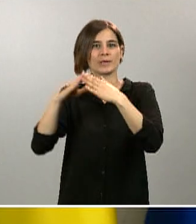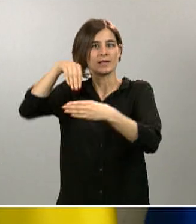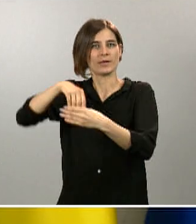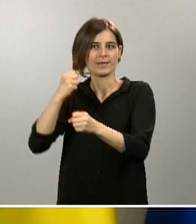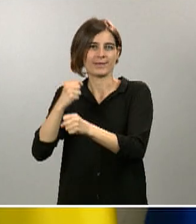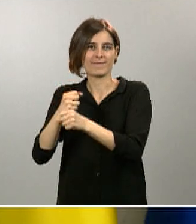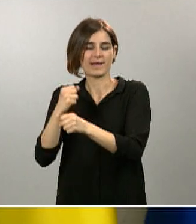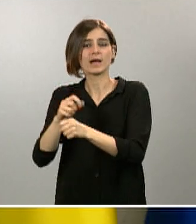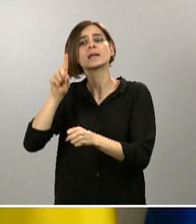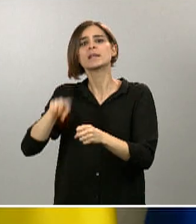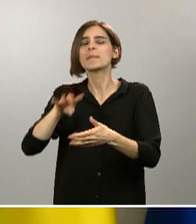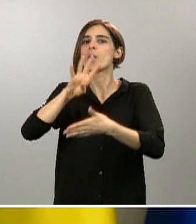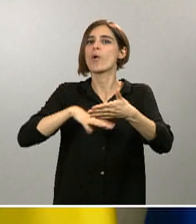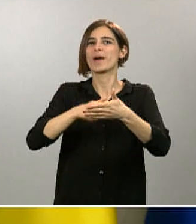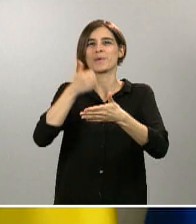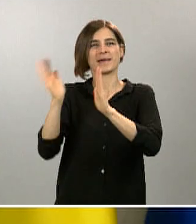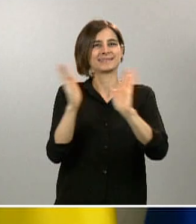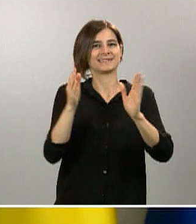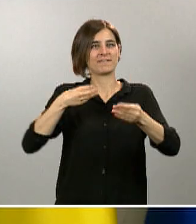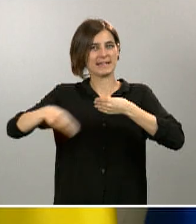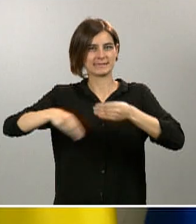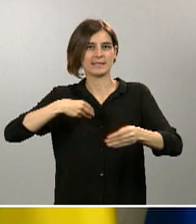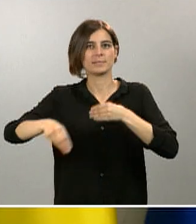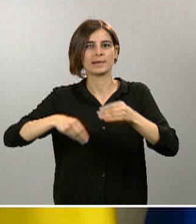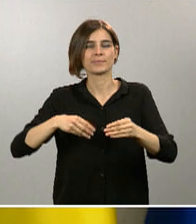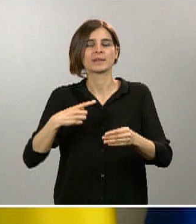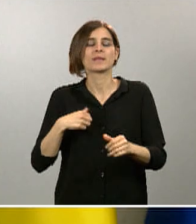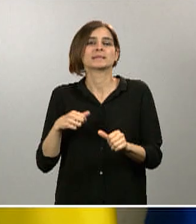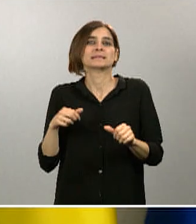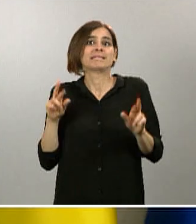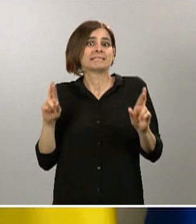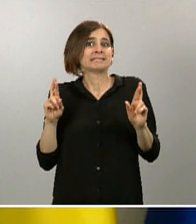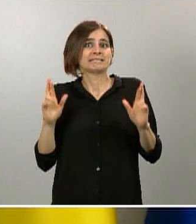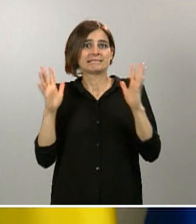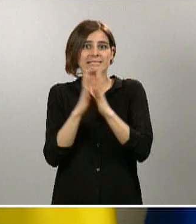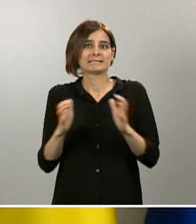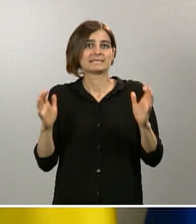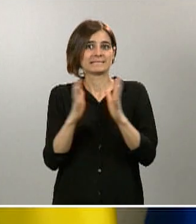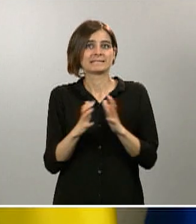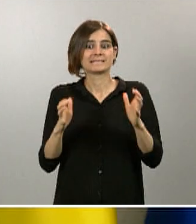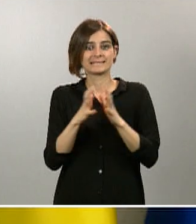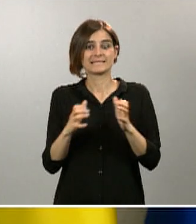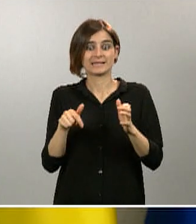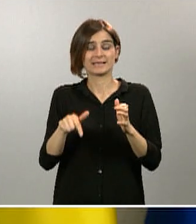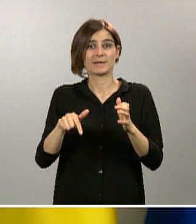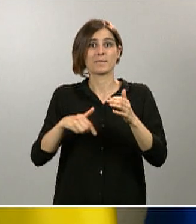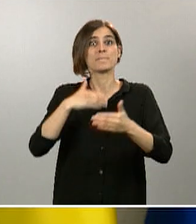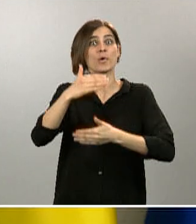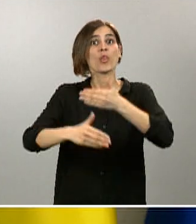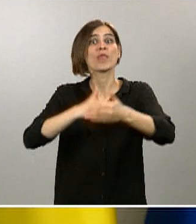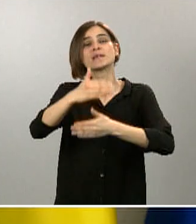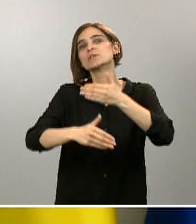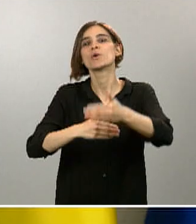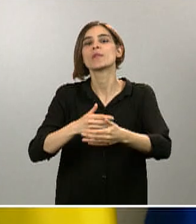que hay que esperar, o casi deseamos fervientemente, que este proceso de entrada paulatina a la